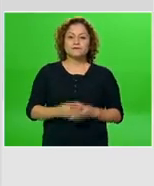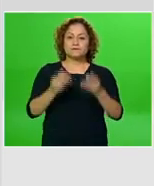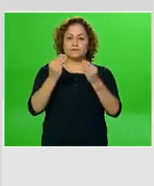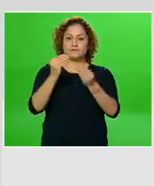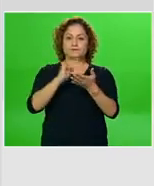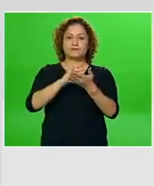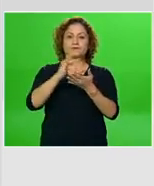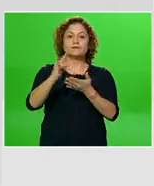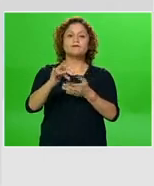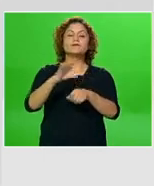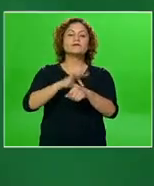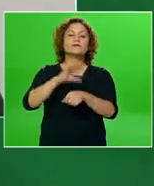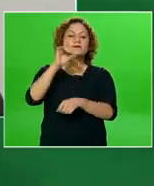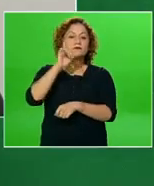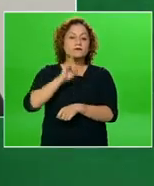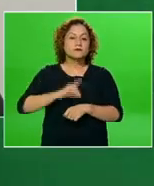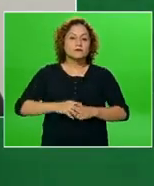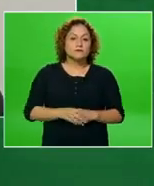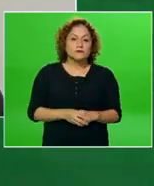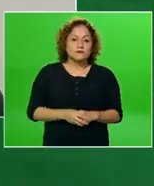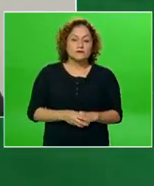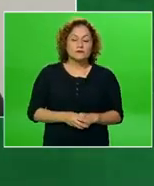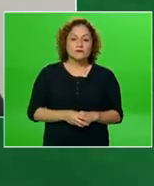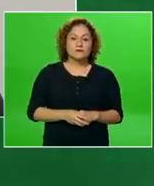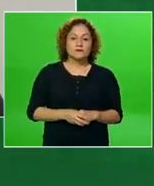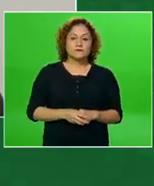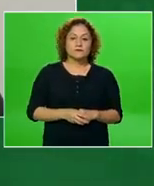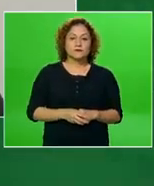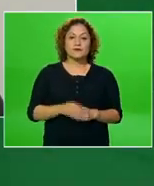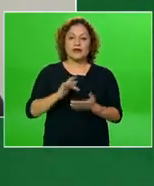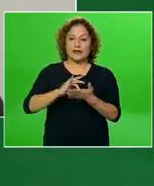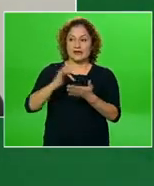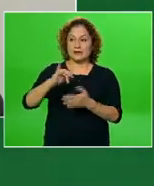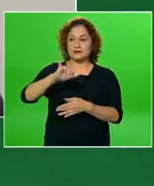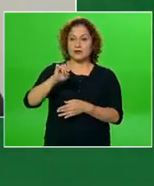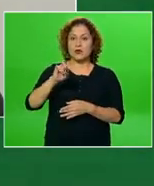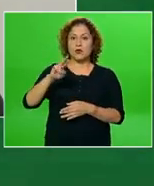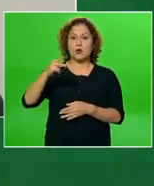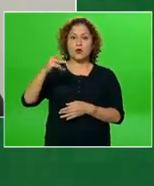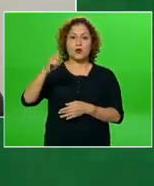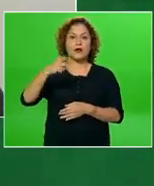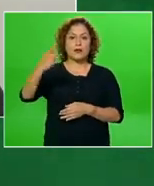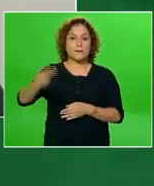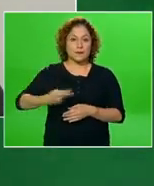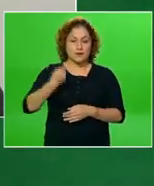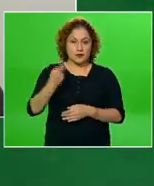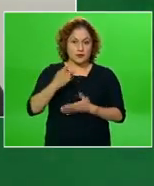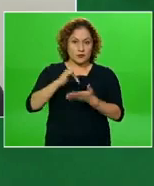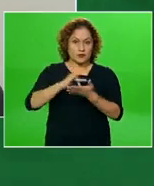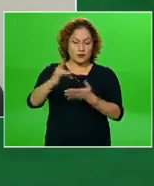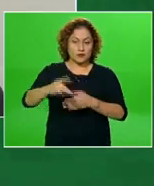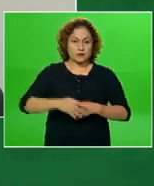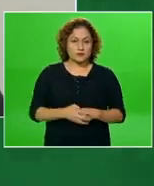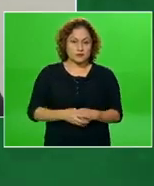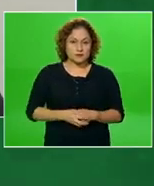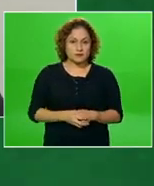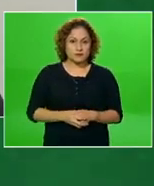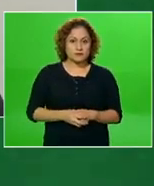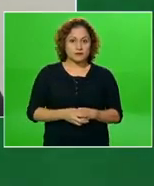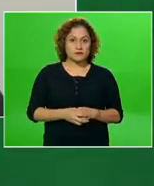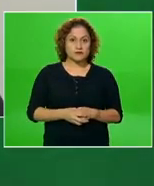al sistema de santa y también muchas gracias jorge monroy el economista por la pregunta de seguro es una pregunta que puede